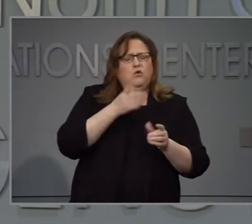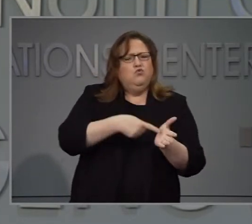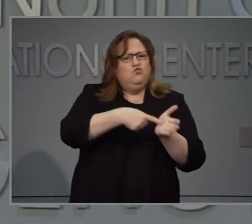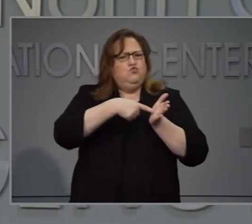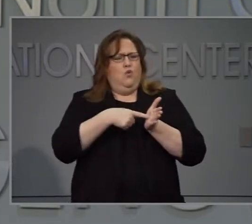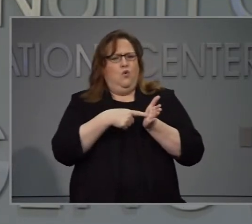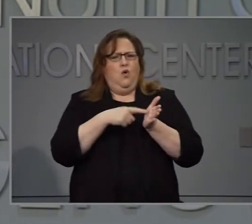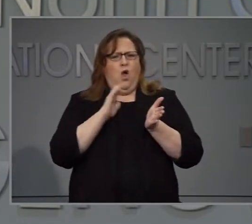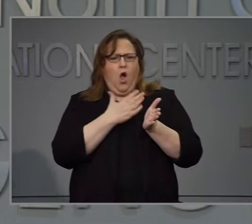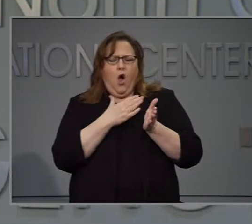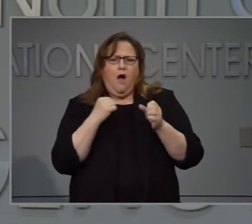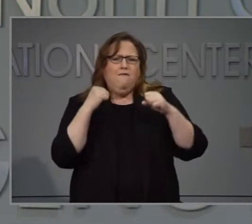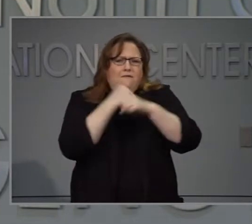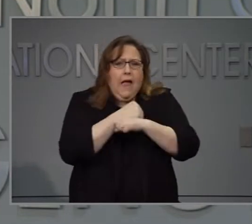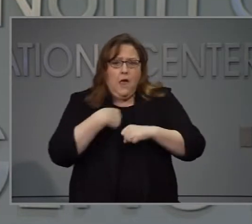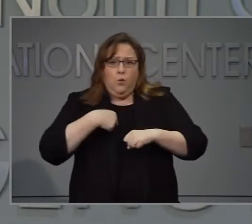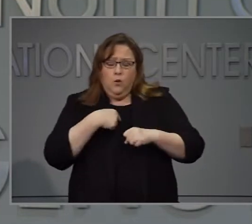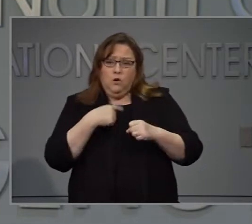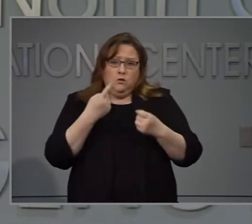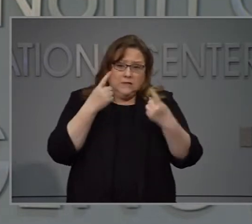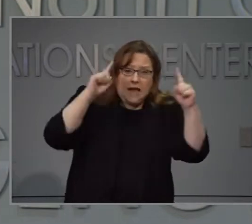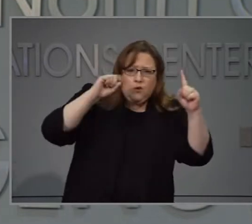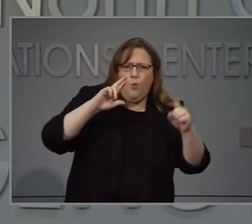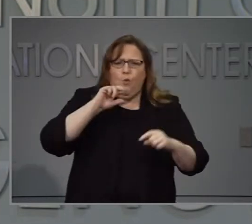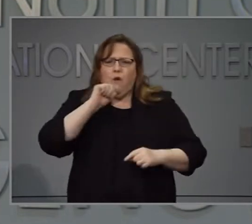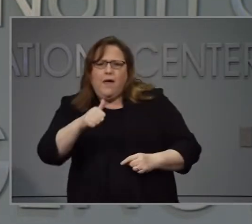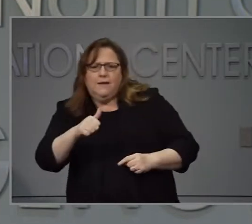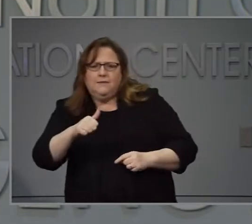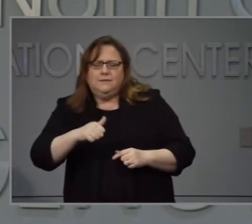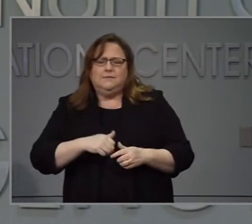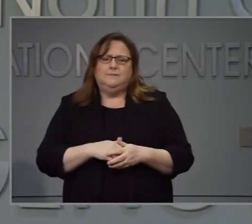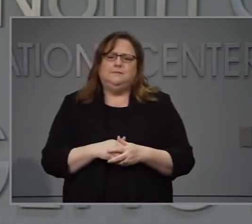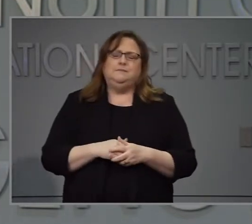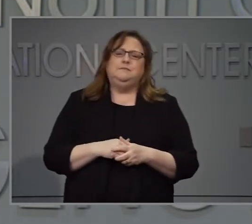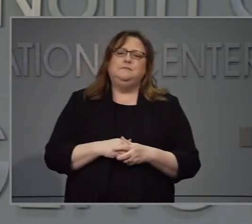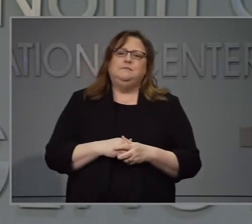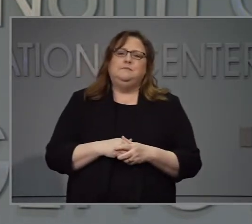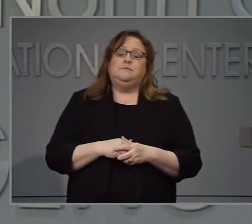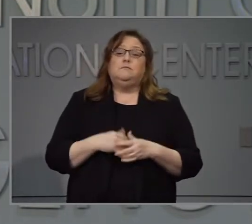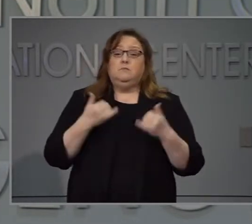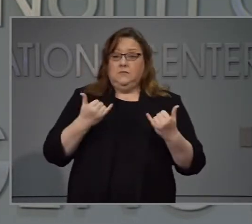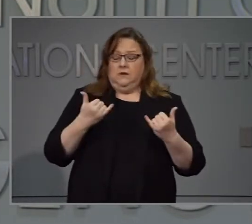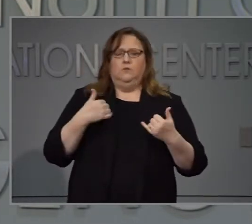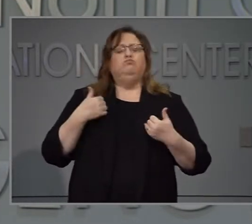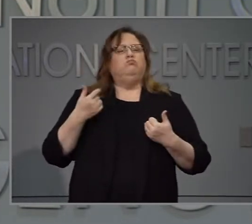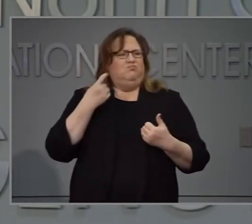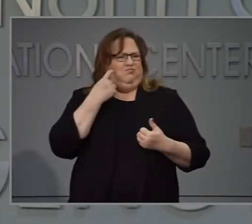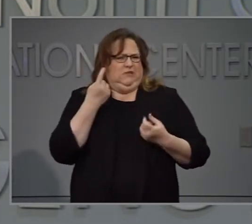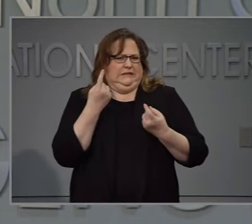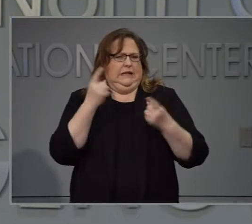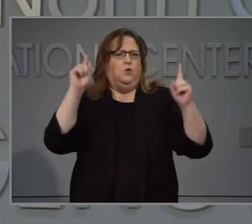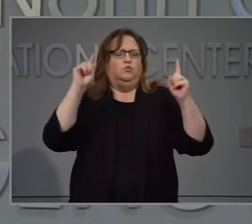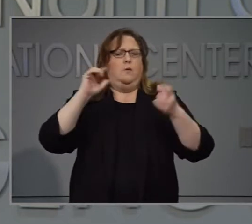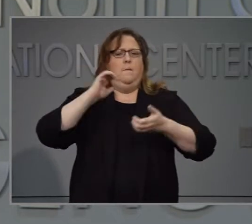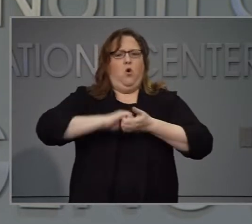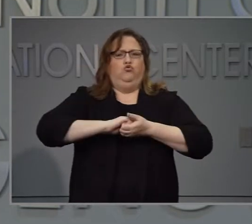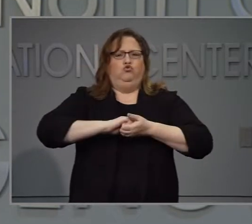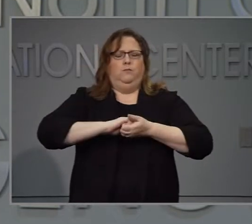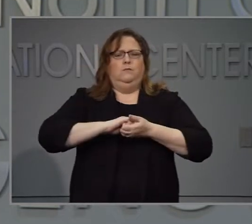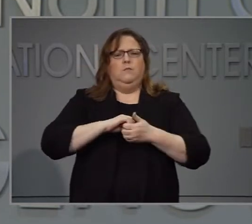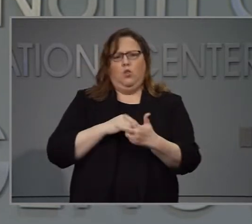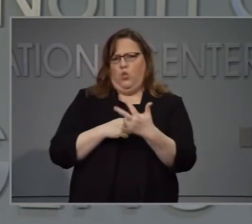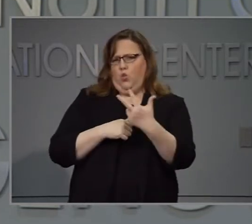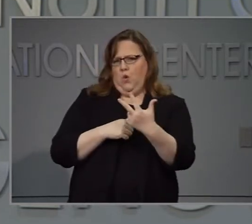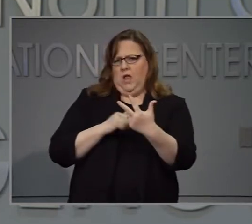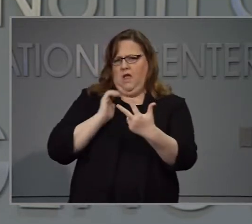información para darnos mejor indicación de en donde nos encontramos el día de hoy anunciamos una alianza con